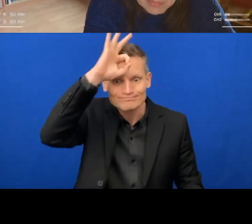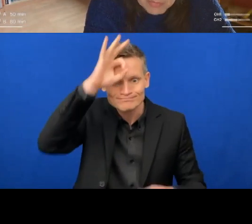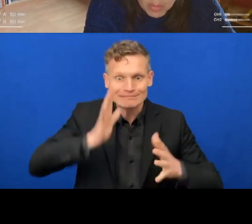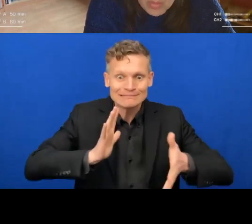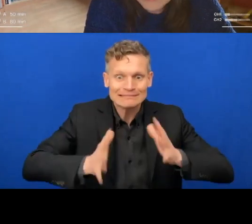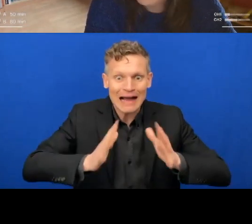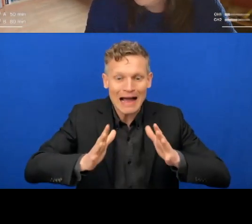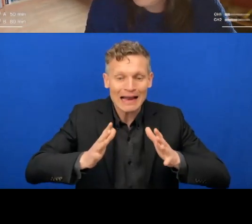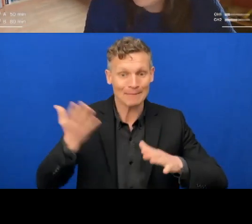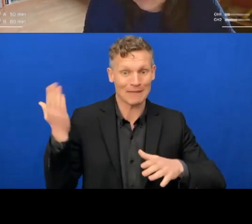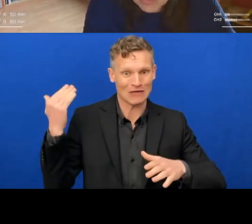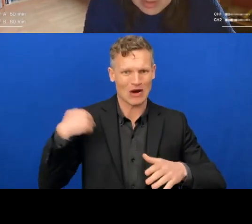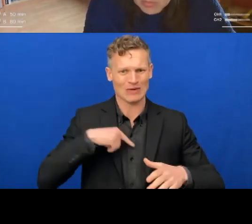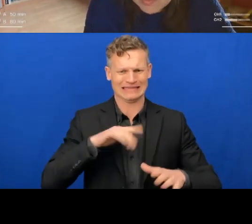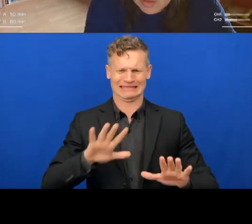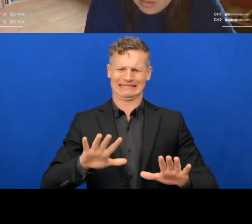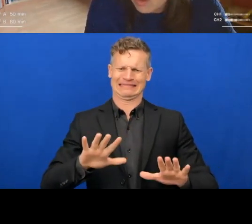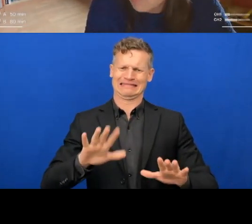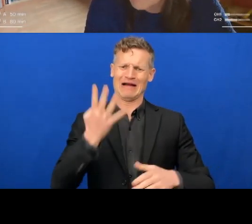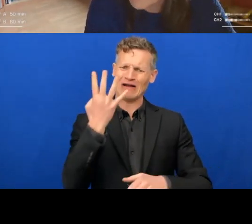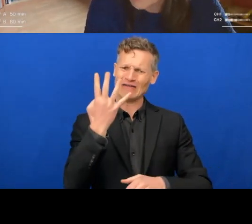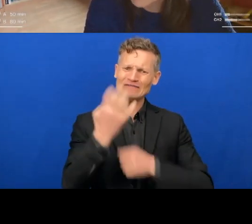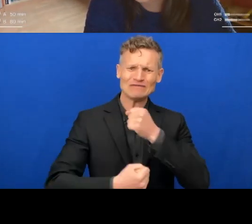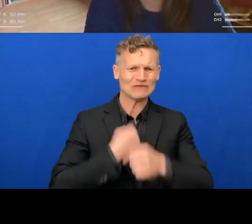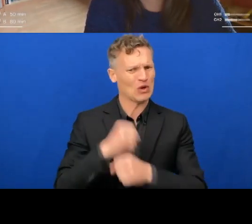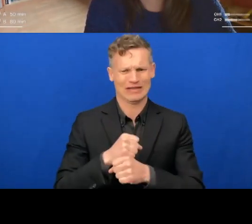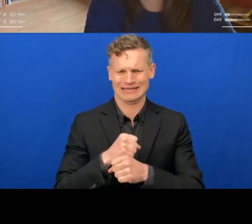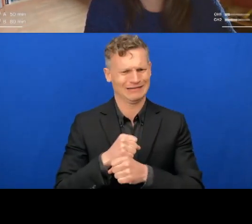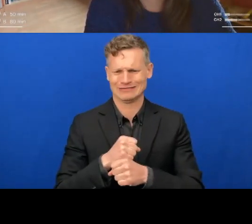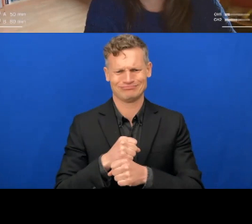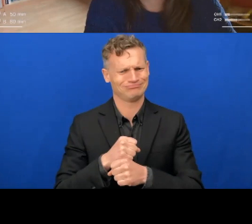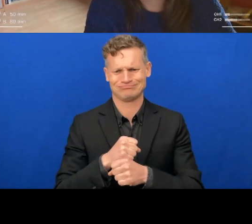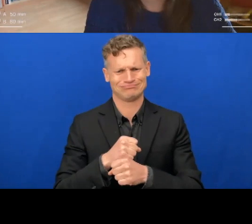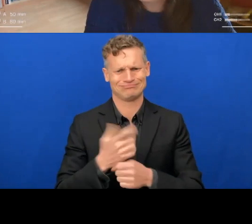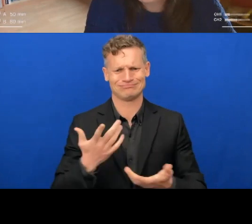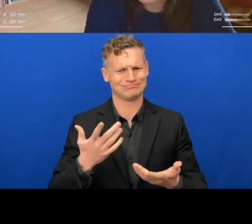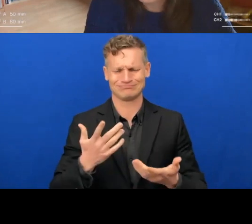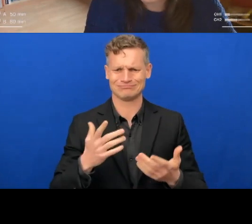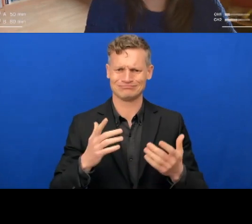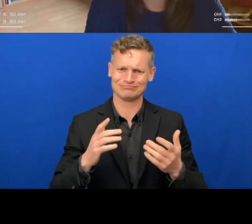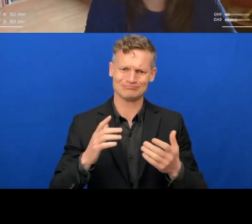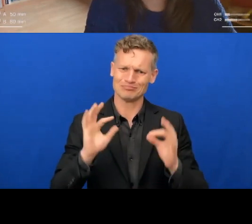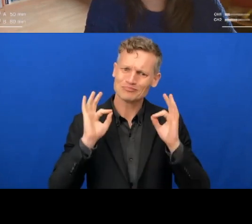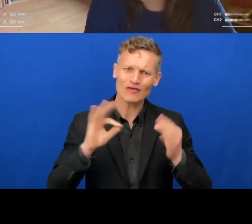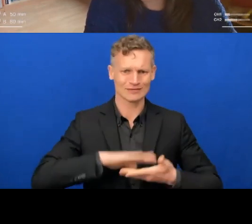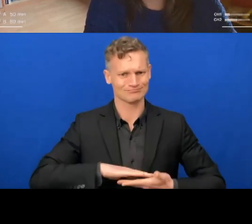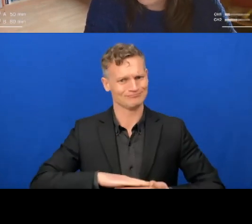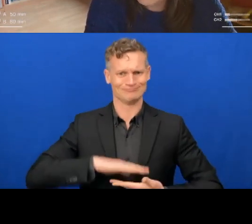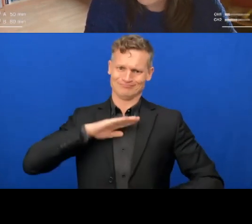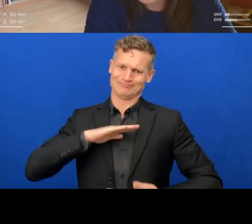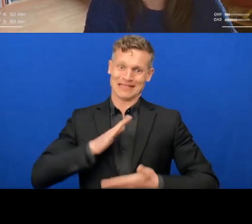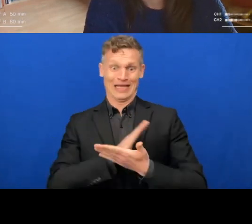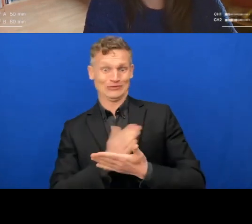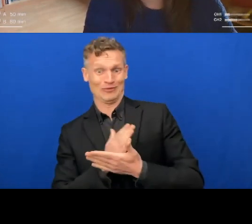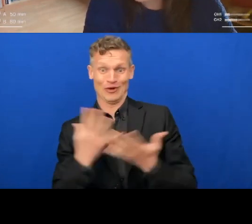llegan sin ningún conocimiento de la lengua de signos y nos damos cuenta que 4 años de formación no es suficiente porque, como ya